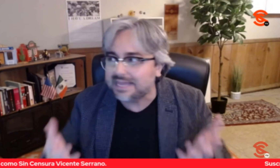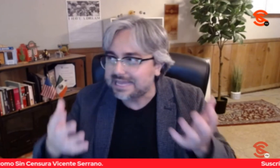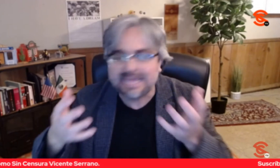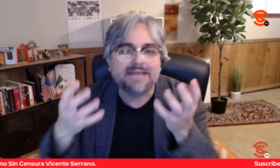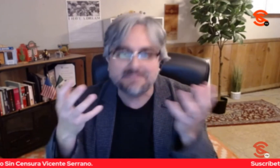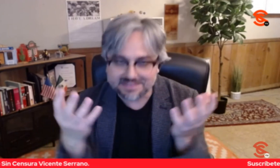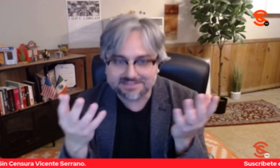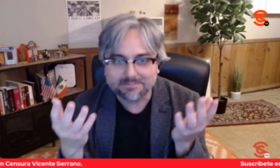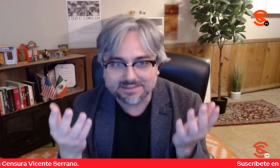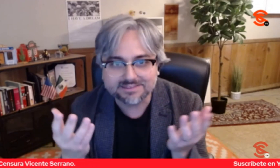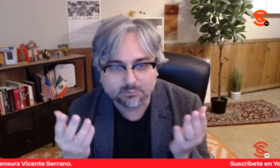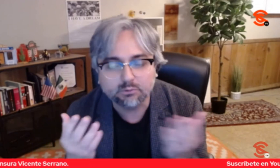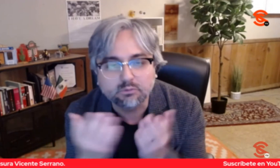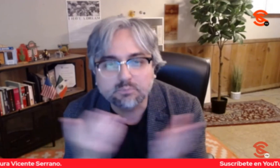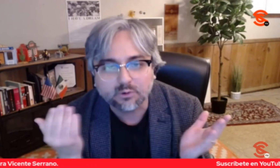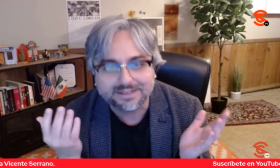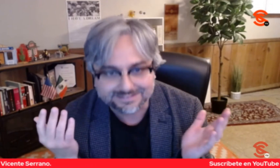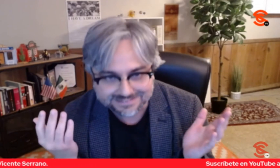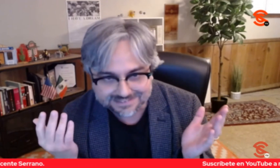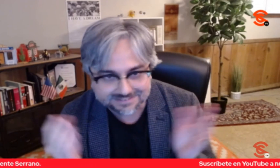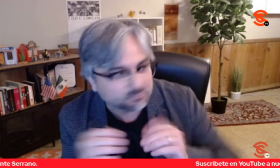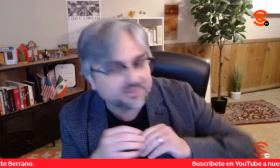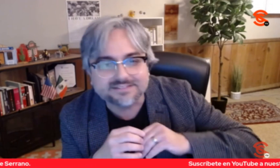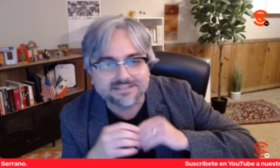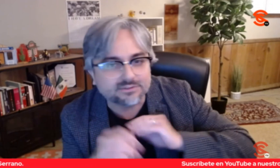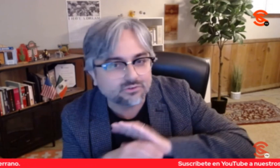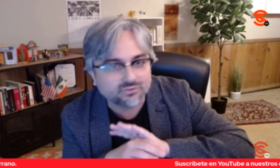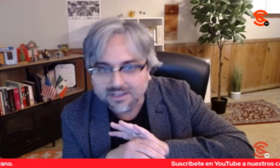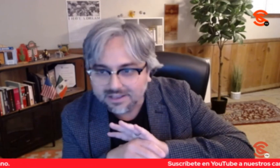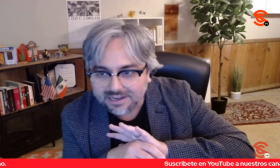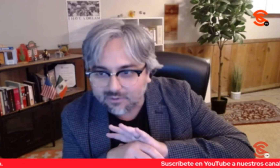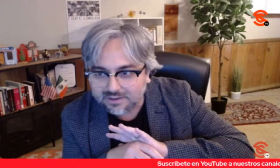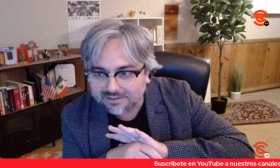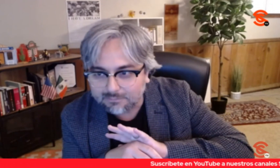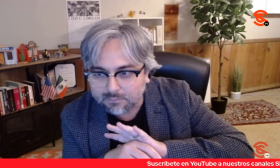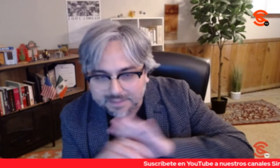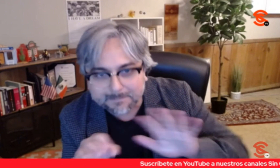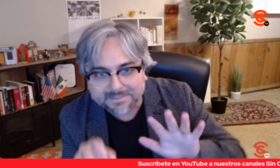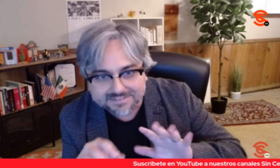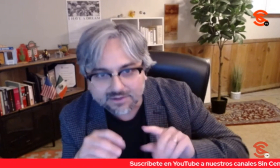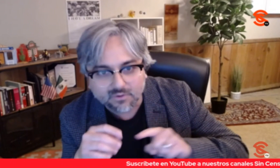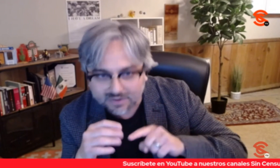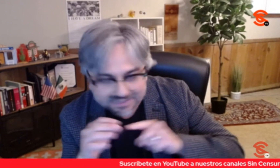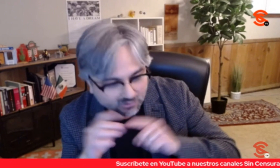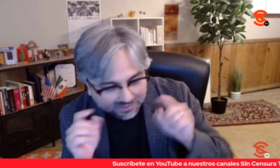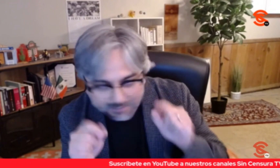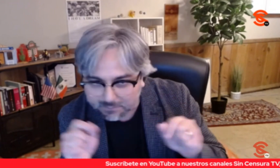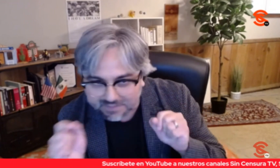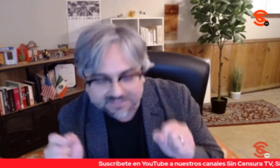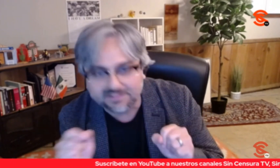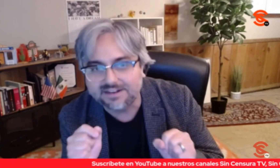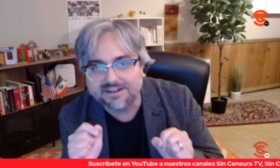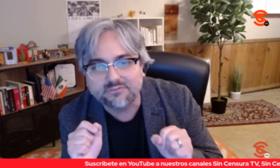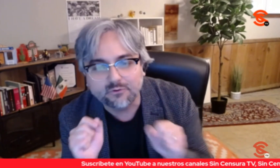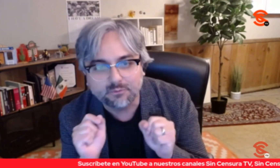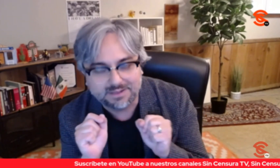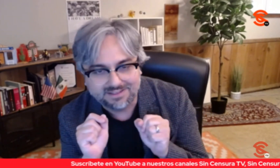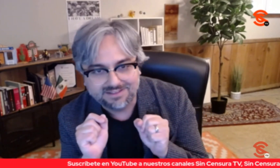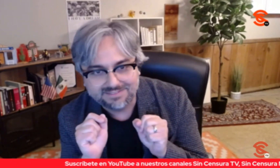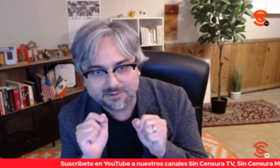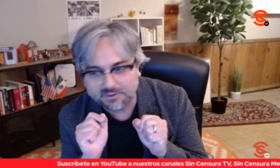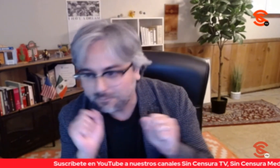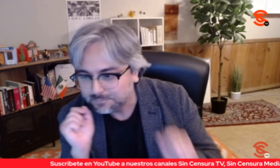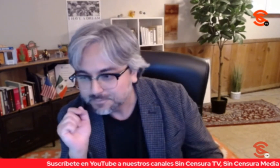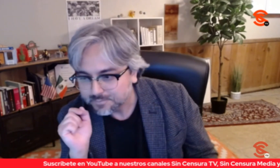Sin Censura, evidentemente somos muy progresistas y muy distintos a lo que puedan pensar o la ideología que puedan tener en